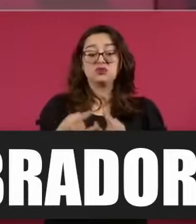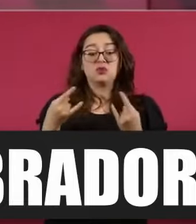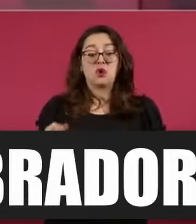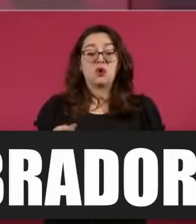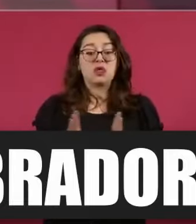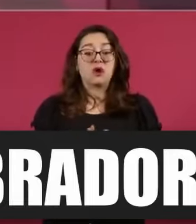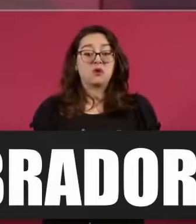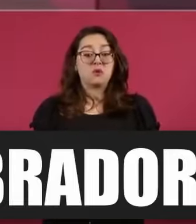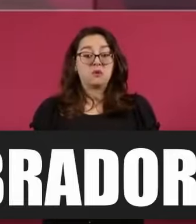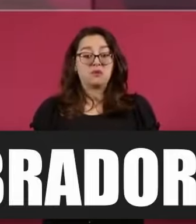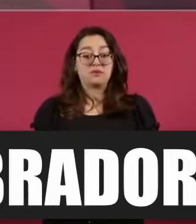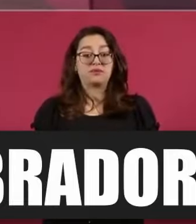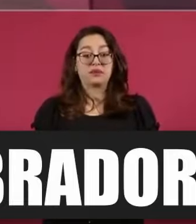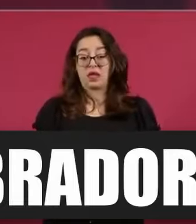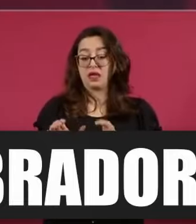en la época de Salinas,